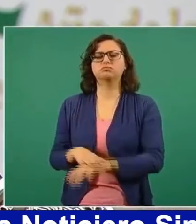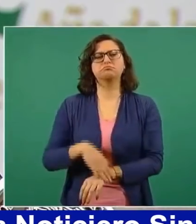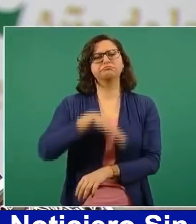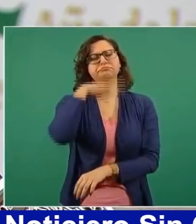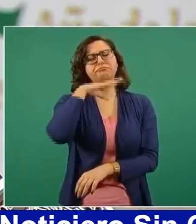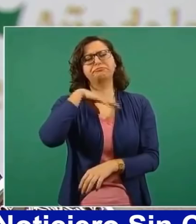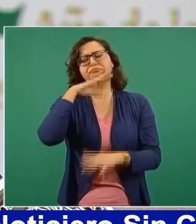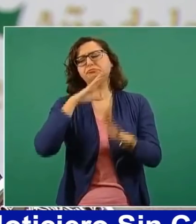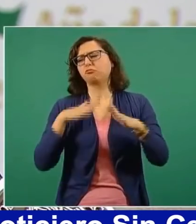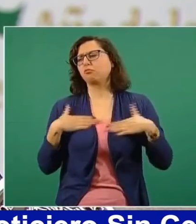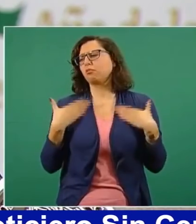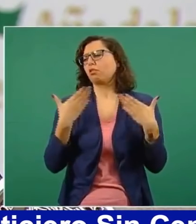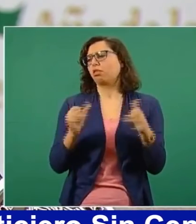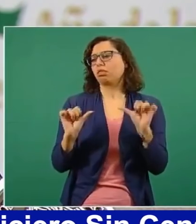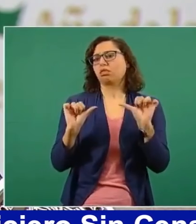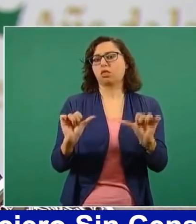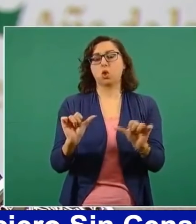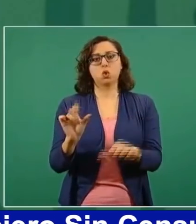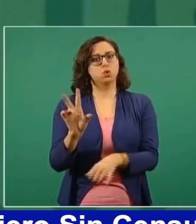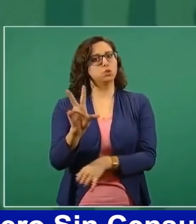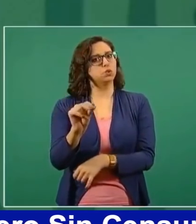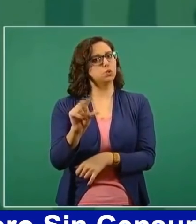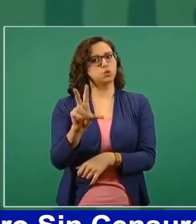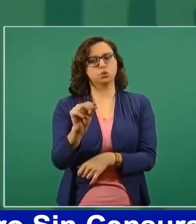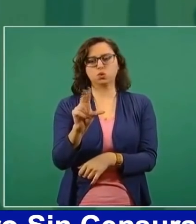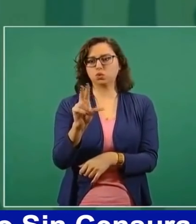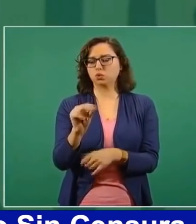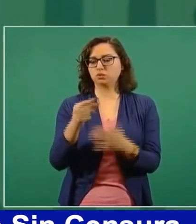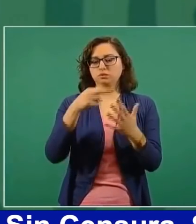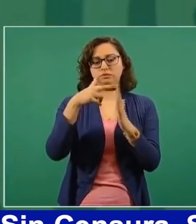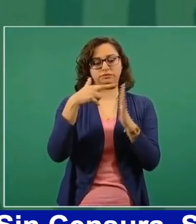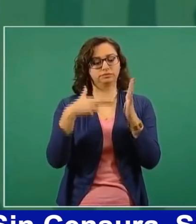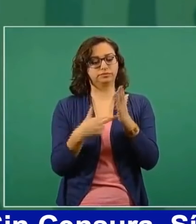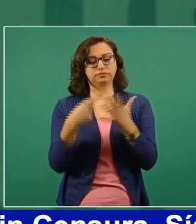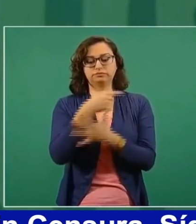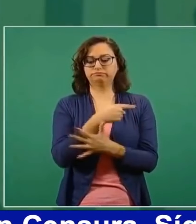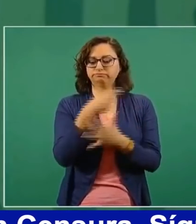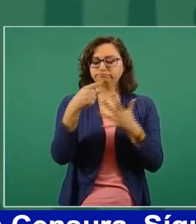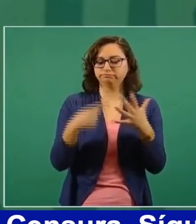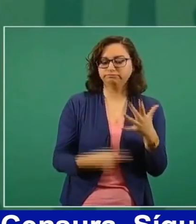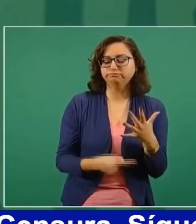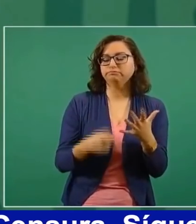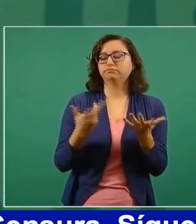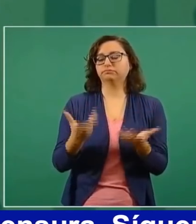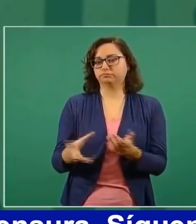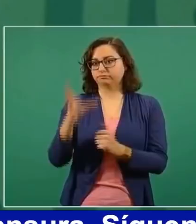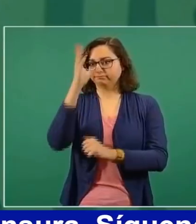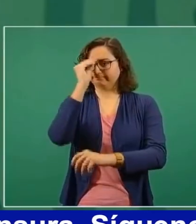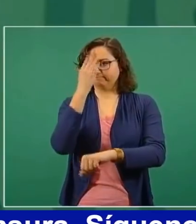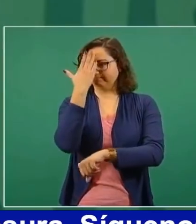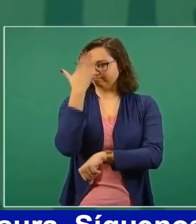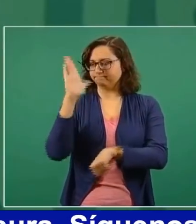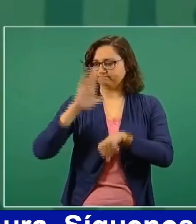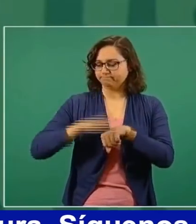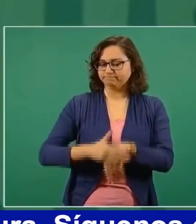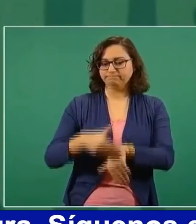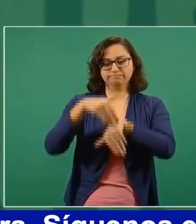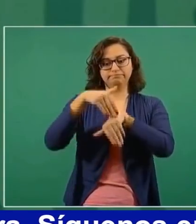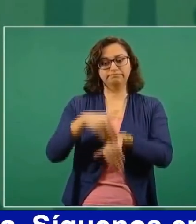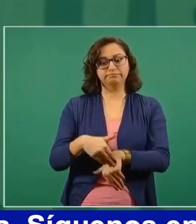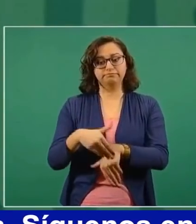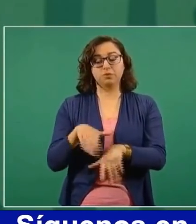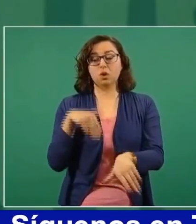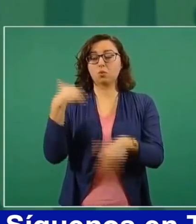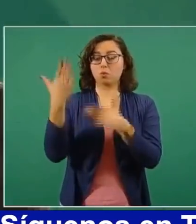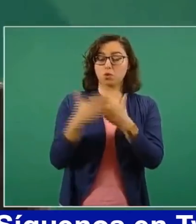mantener las medidas sanitarias que tanto hemos aprendido para evitar que haya una tercera ola de contagios.